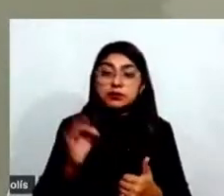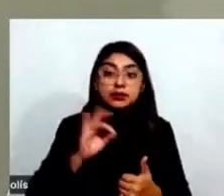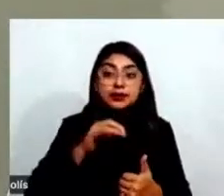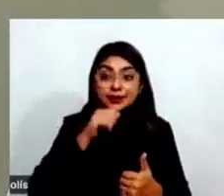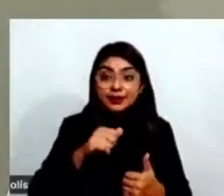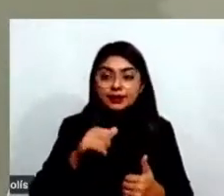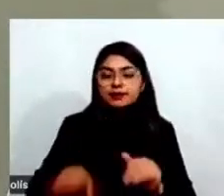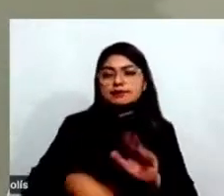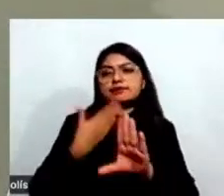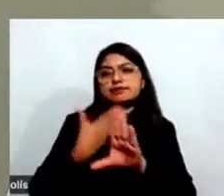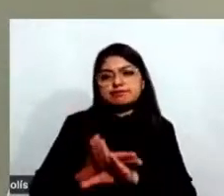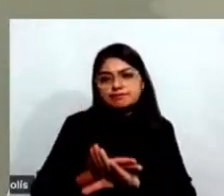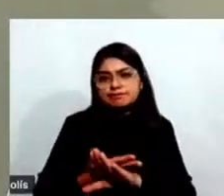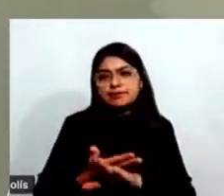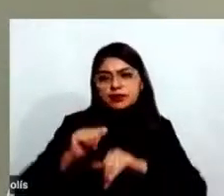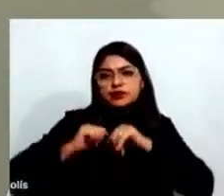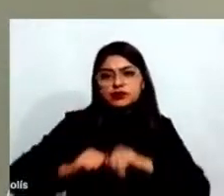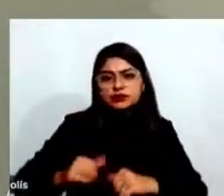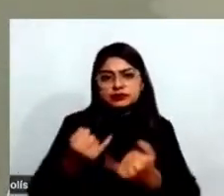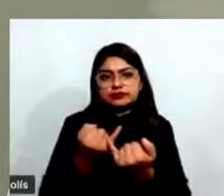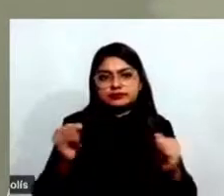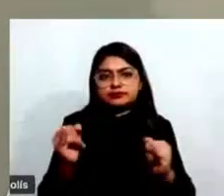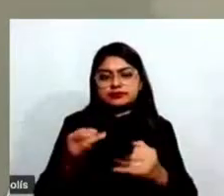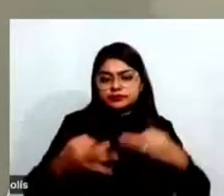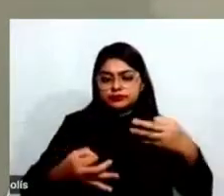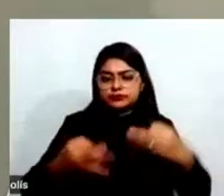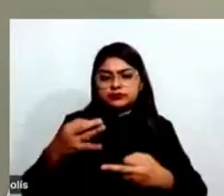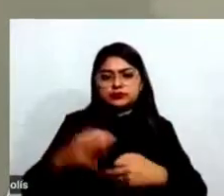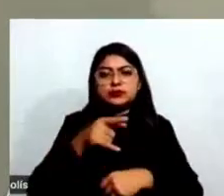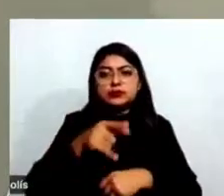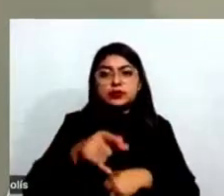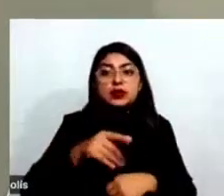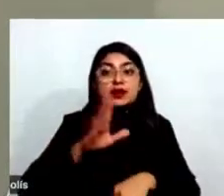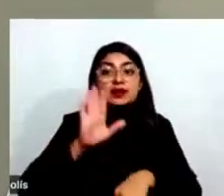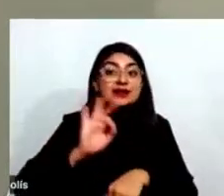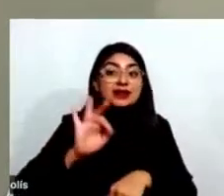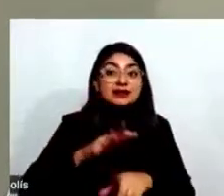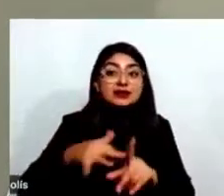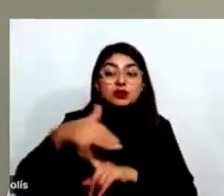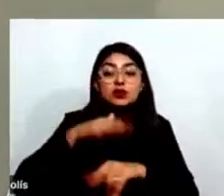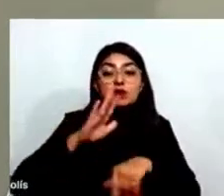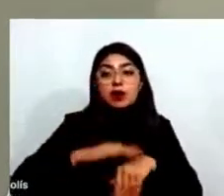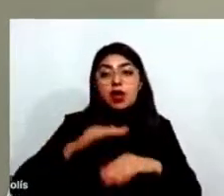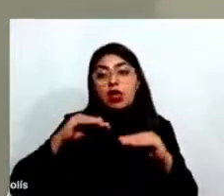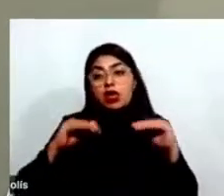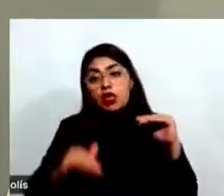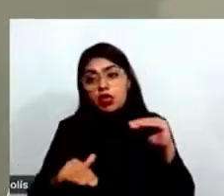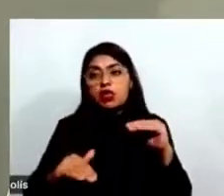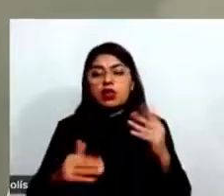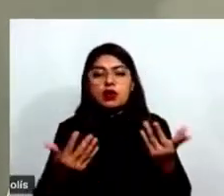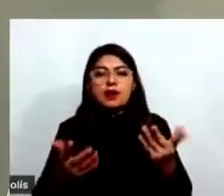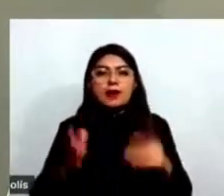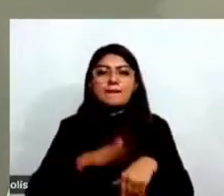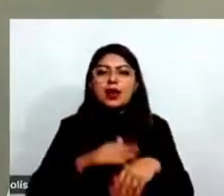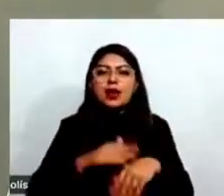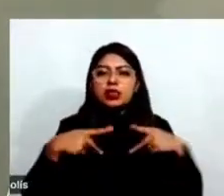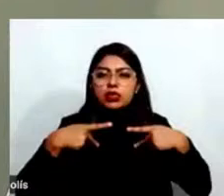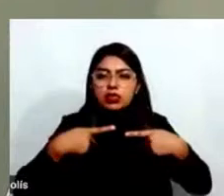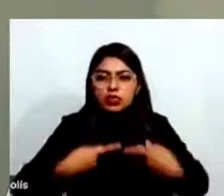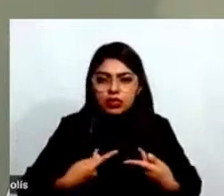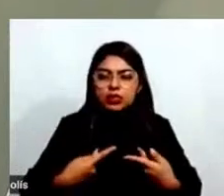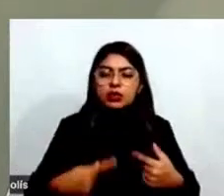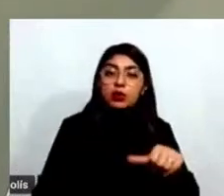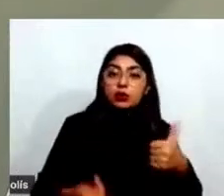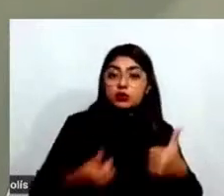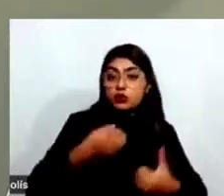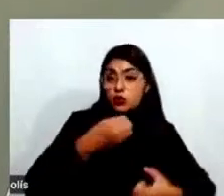funcionario o funcionaria en una situación aún más precaria o más frágil que un juez de carrera. Y en últimas, en